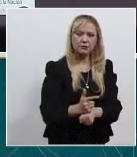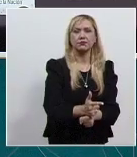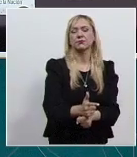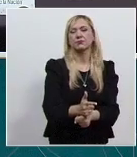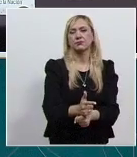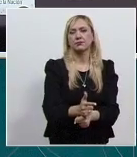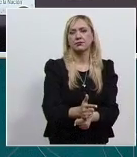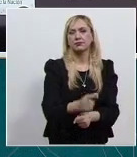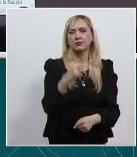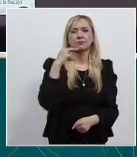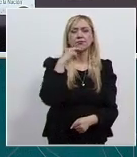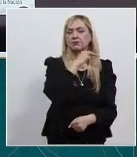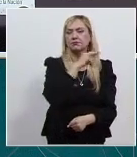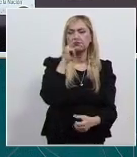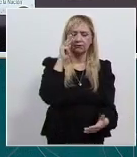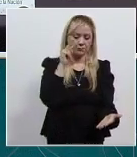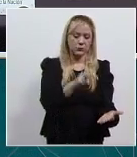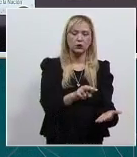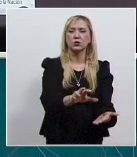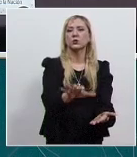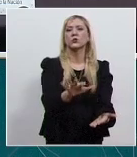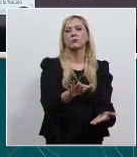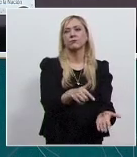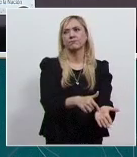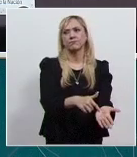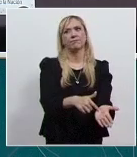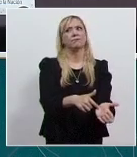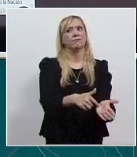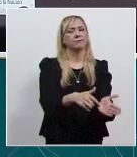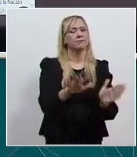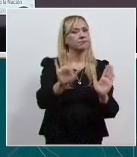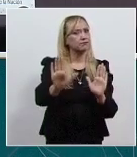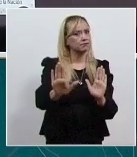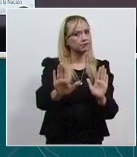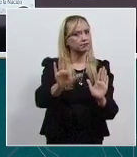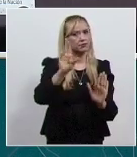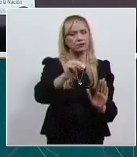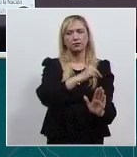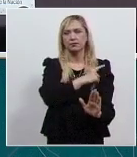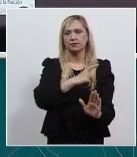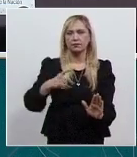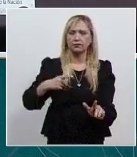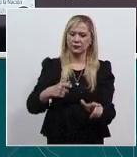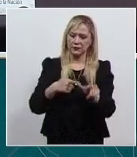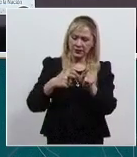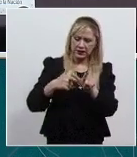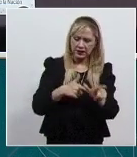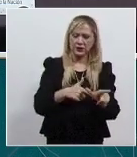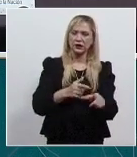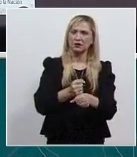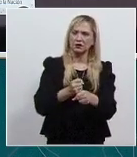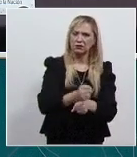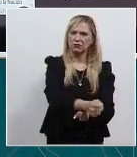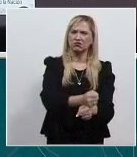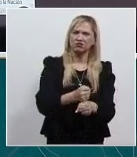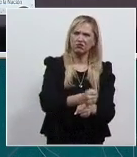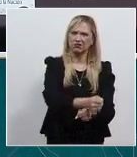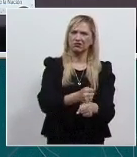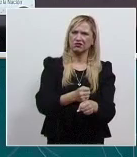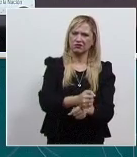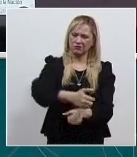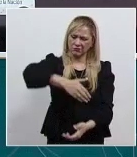nos conduzca a colaborar o a coadyuvar con desterrar de una vez por todas este